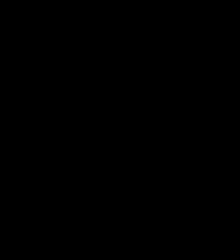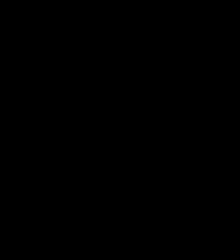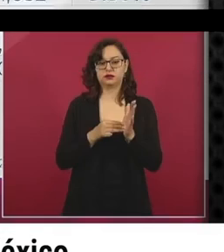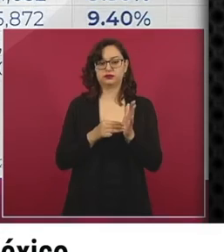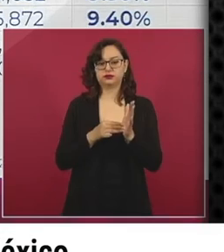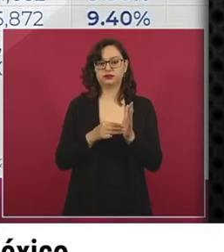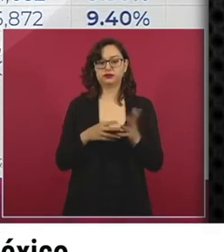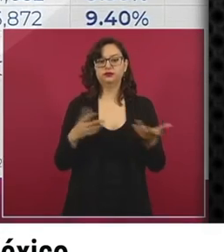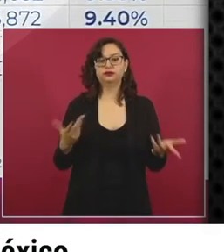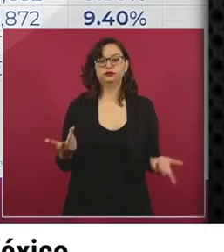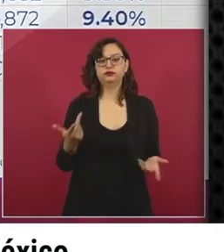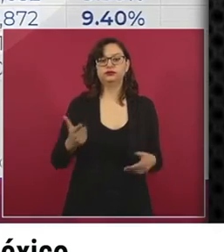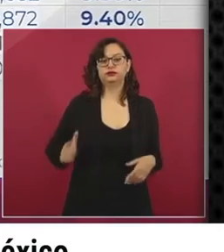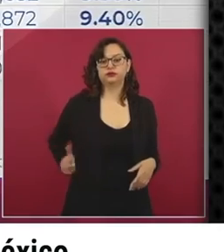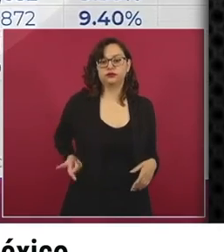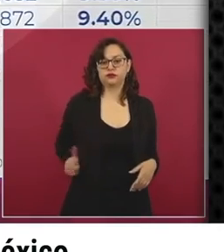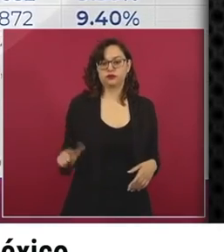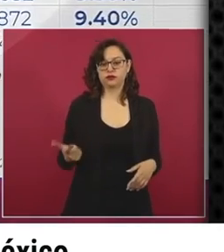guanajuato